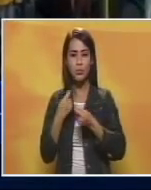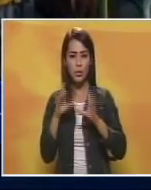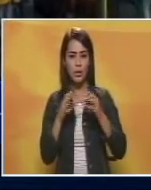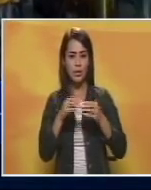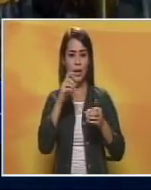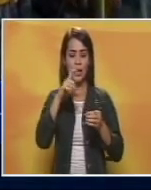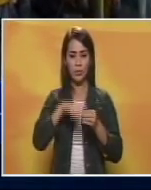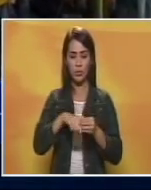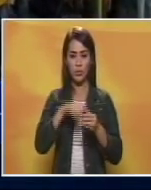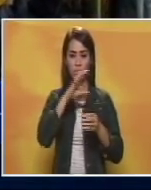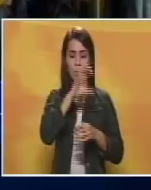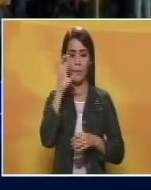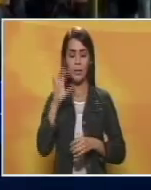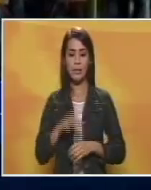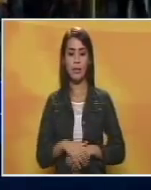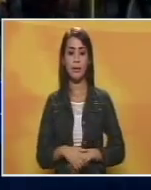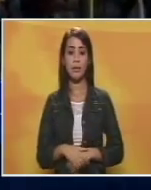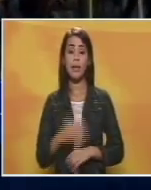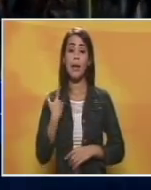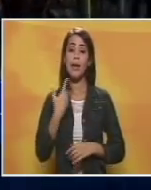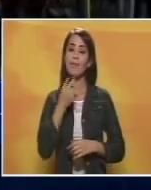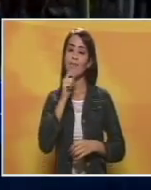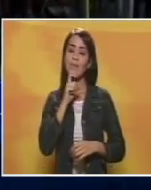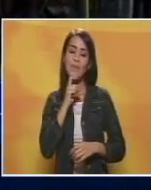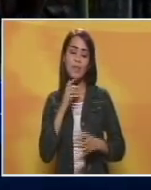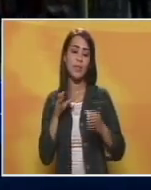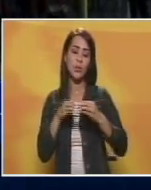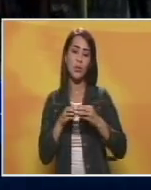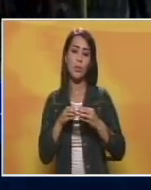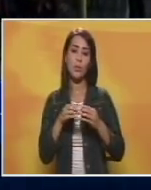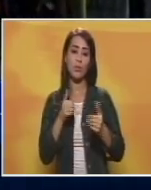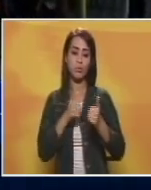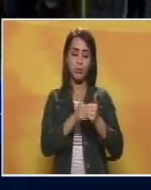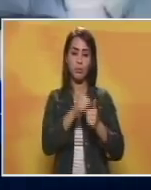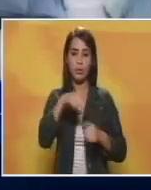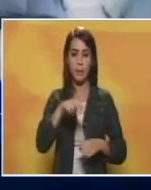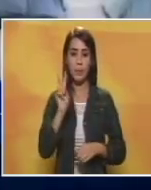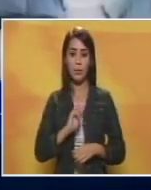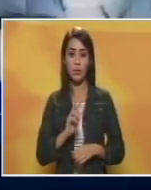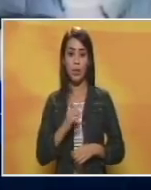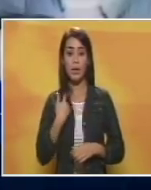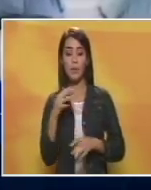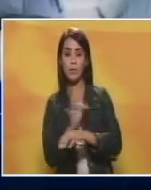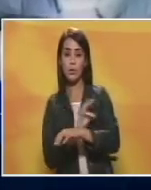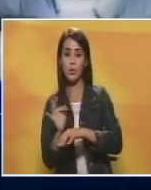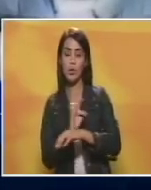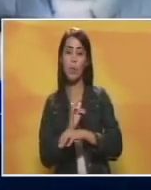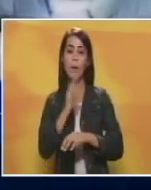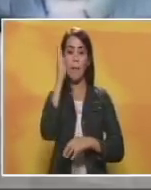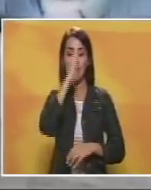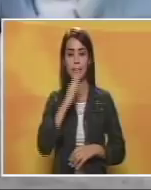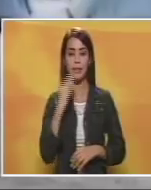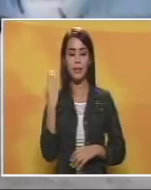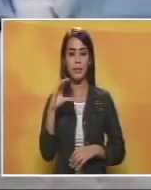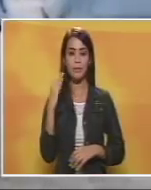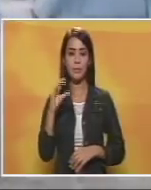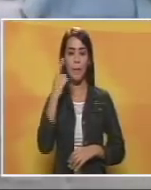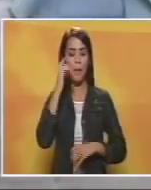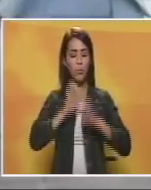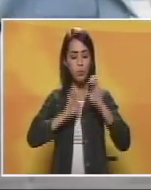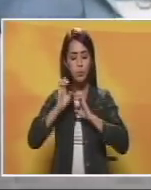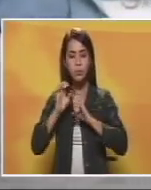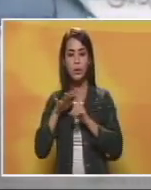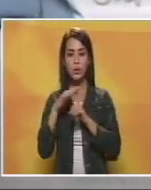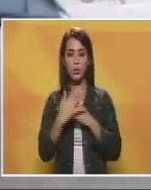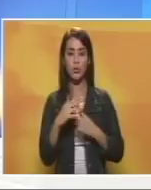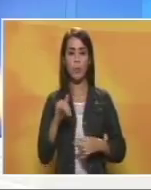una misión a Venezuela, Tajani propuso que los eurodiputados visiten las zonas fronterizas en Colombia y Brasil para evaluar la